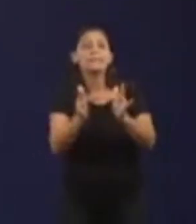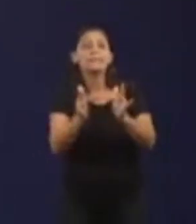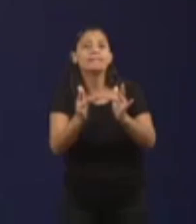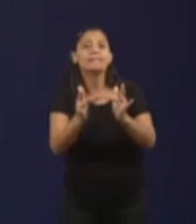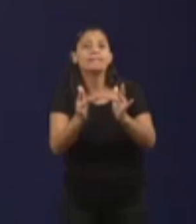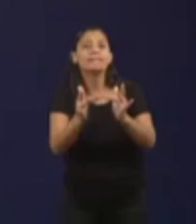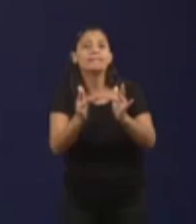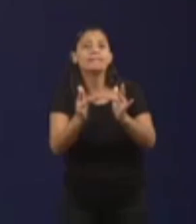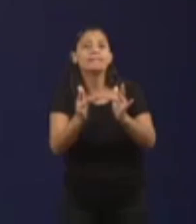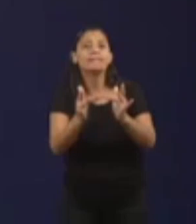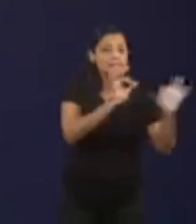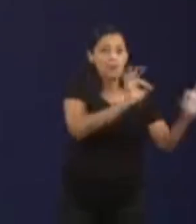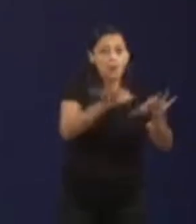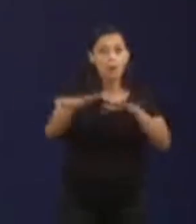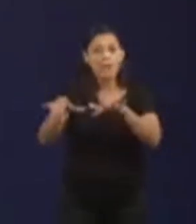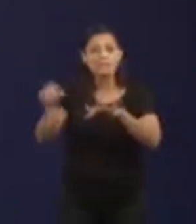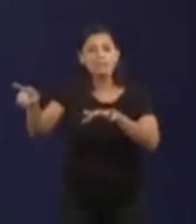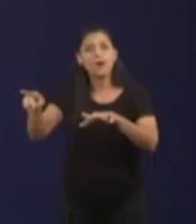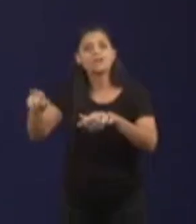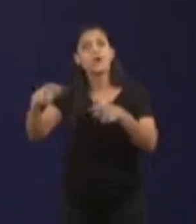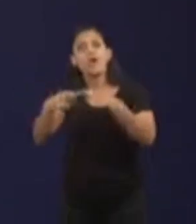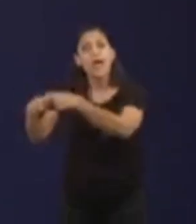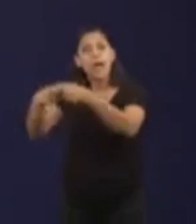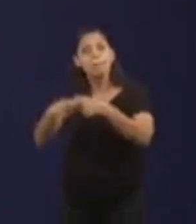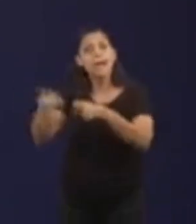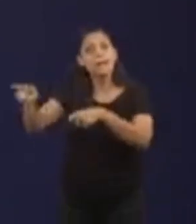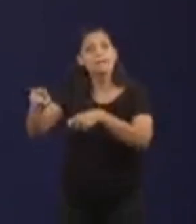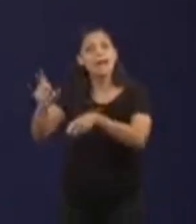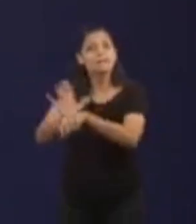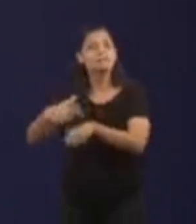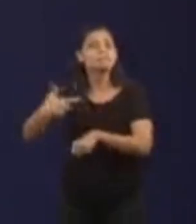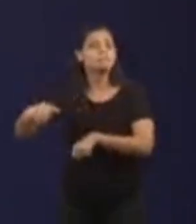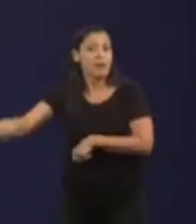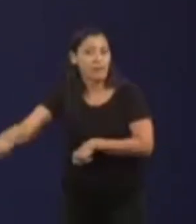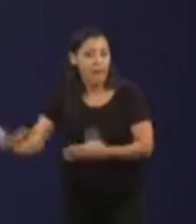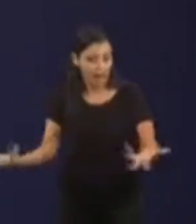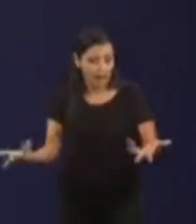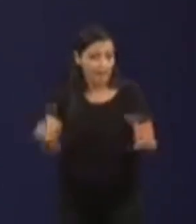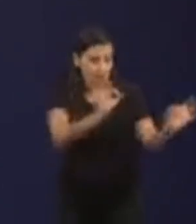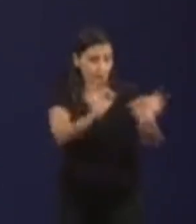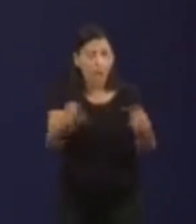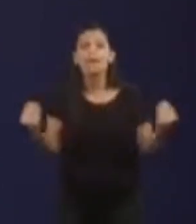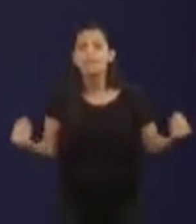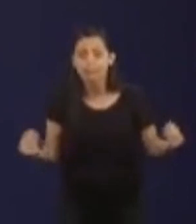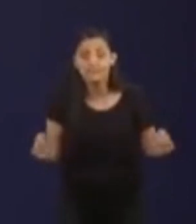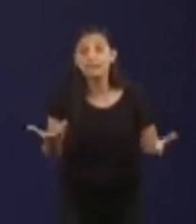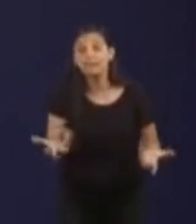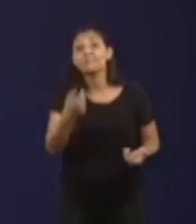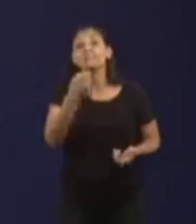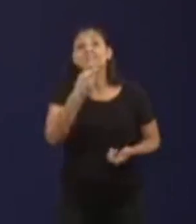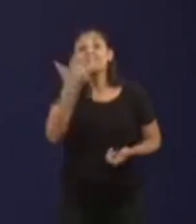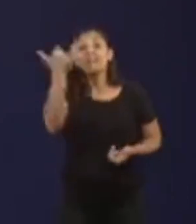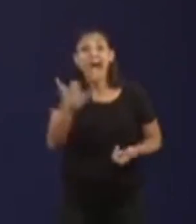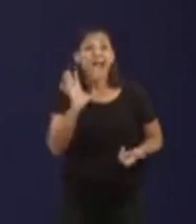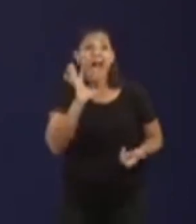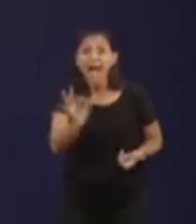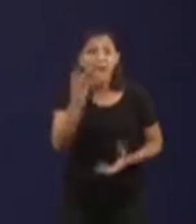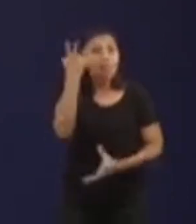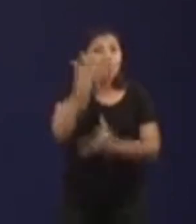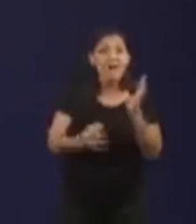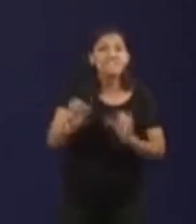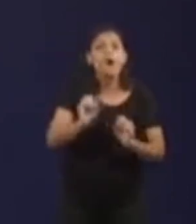empresas de Medicina prepaga creo que la pregunta apunta a eso en tanto y en cuanto cometan haya presunción de delito vamos a intervenir de la misma